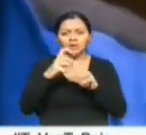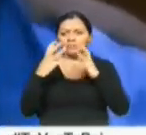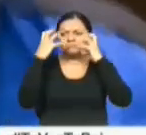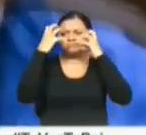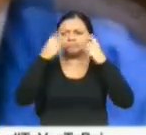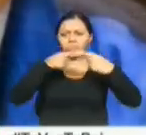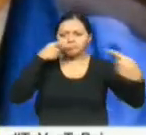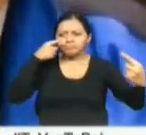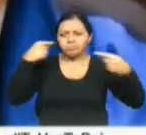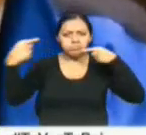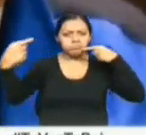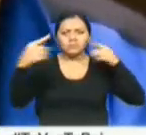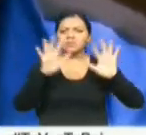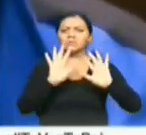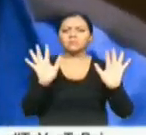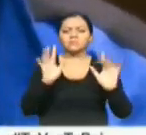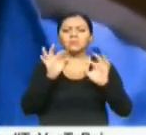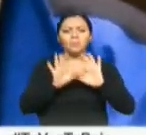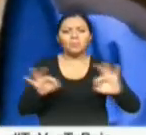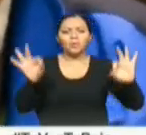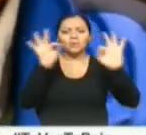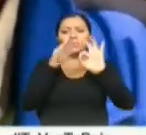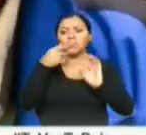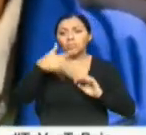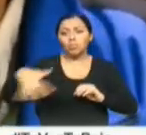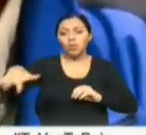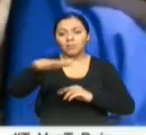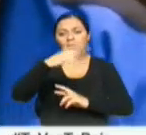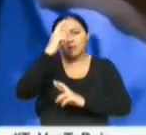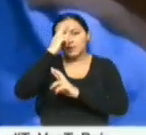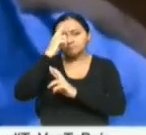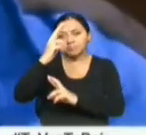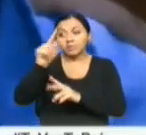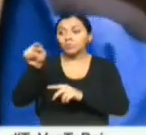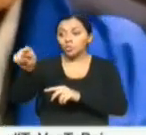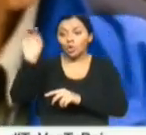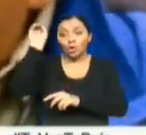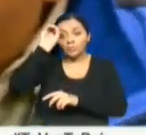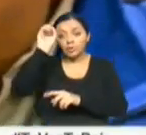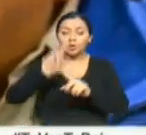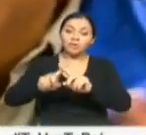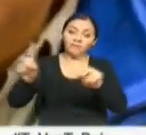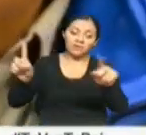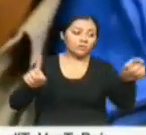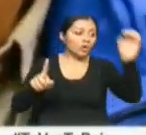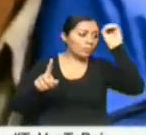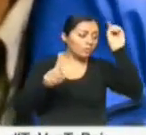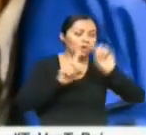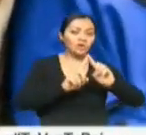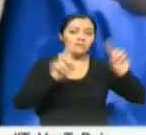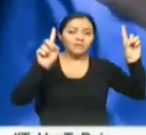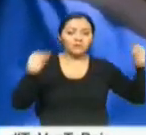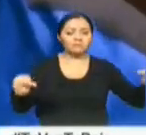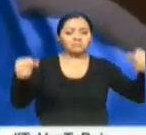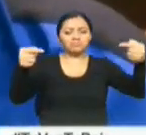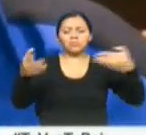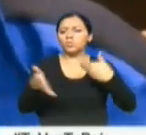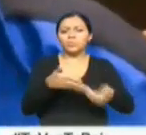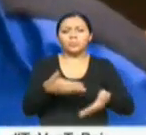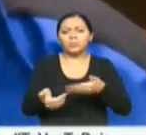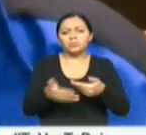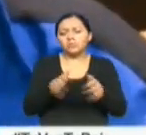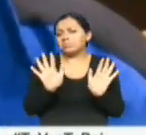en el trabajo. Y ese pueblo, a pesar de sus puntos de vista que pueden ser diferentes, compone un nosotros